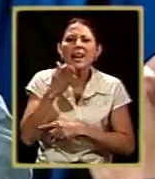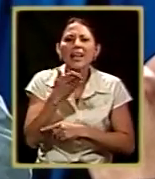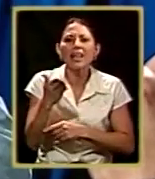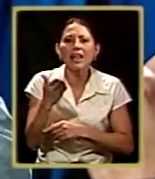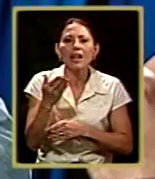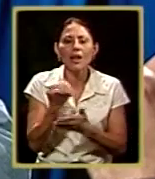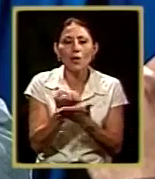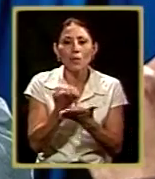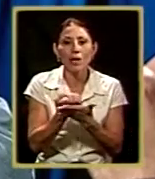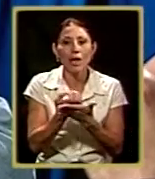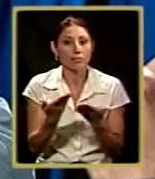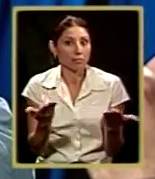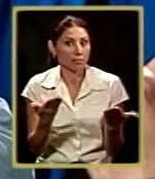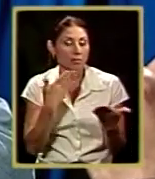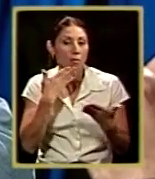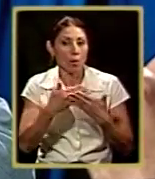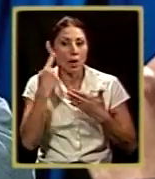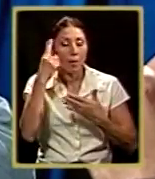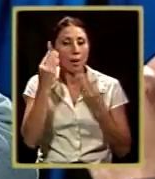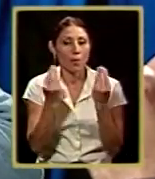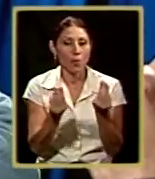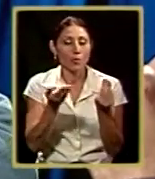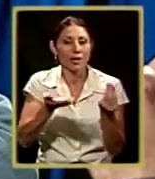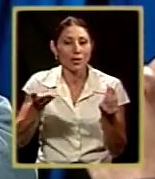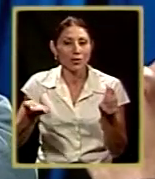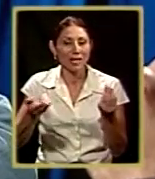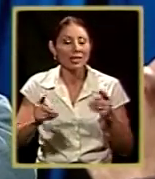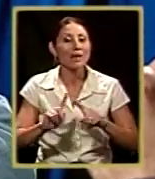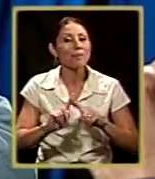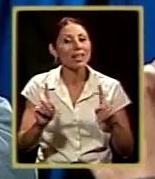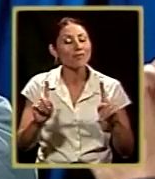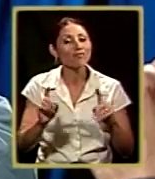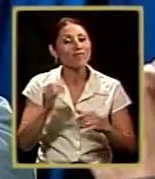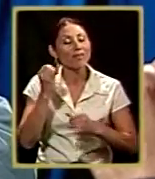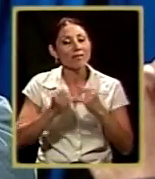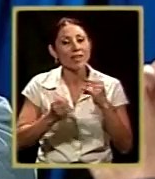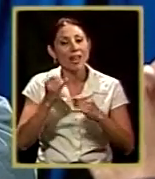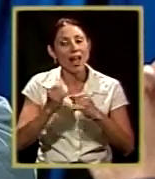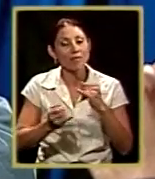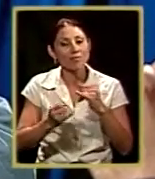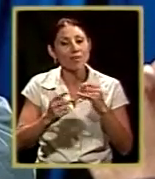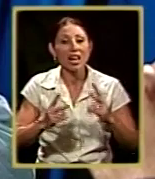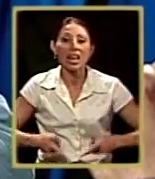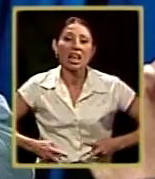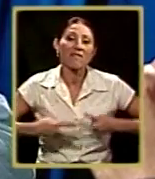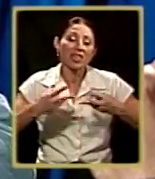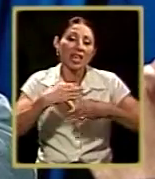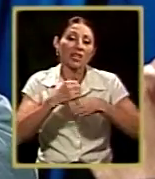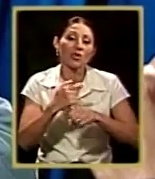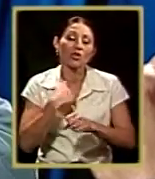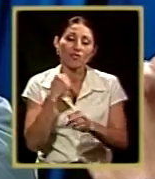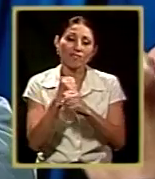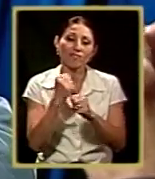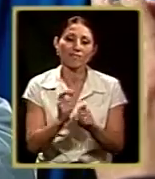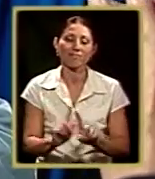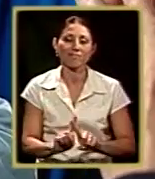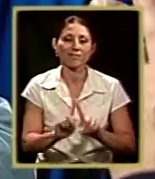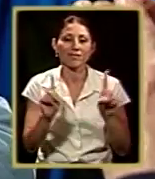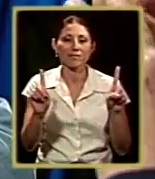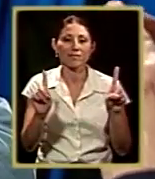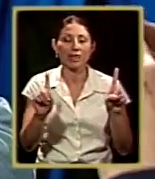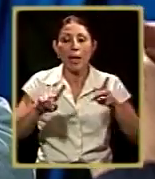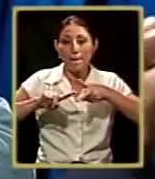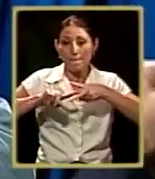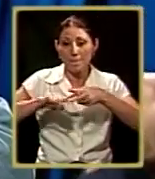sirve para mucho, pero finalmente la vida me llevó a terminar haciendo otro oficio. Al principio empecé